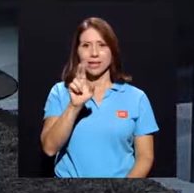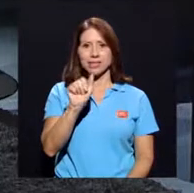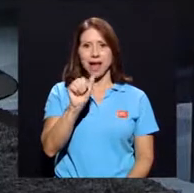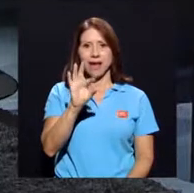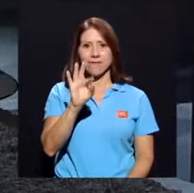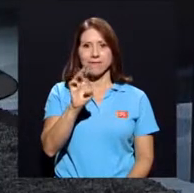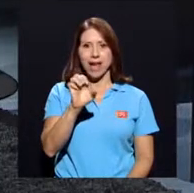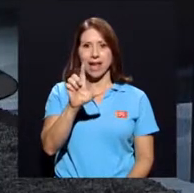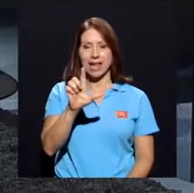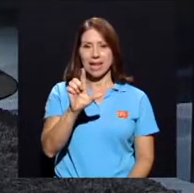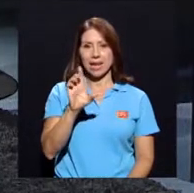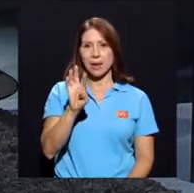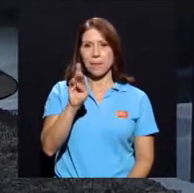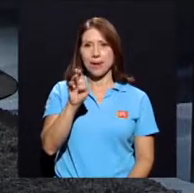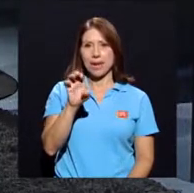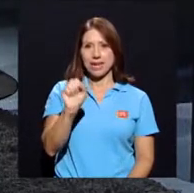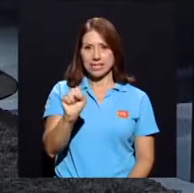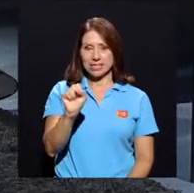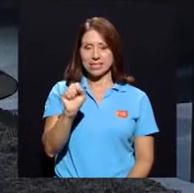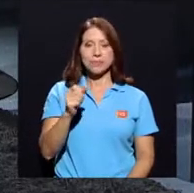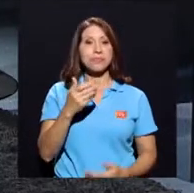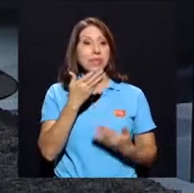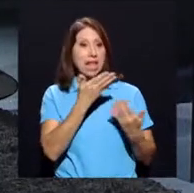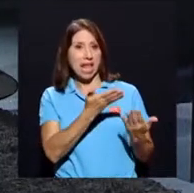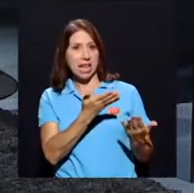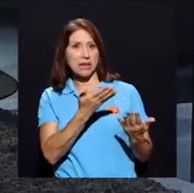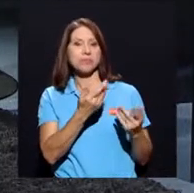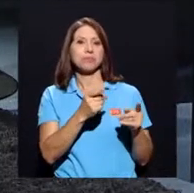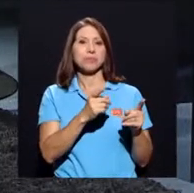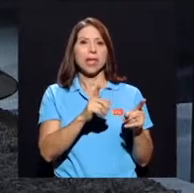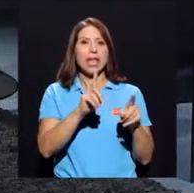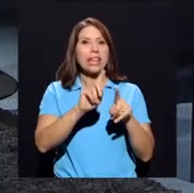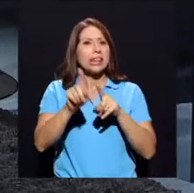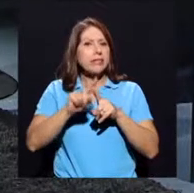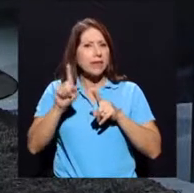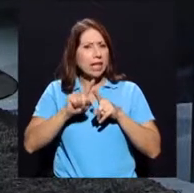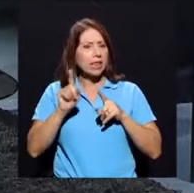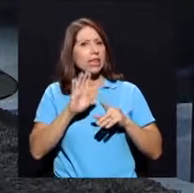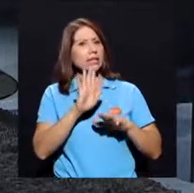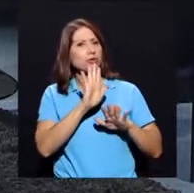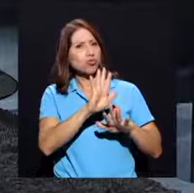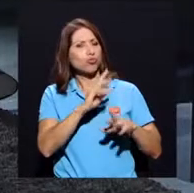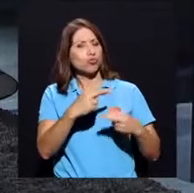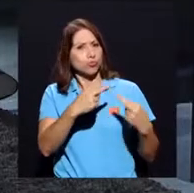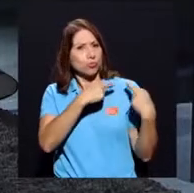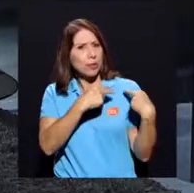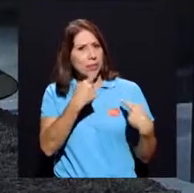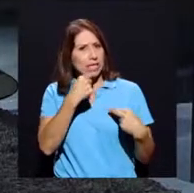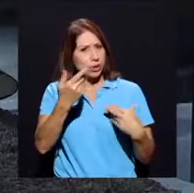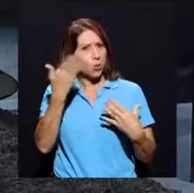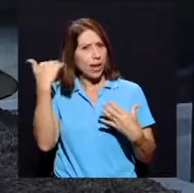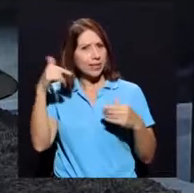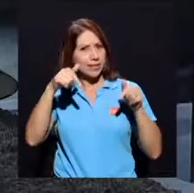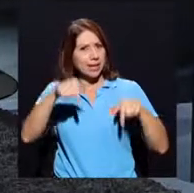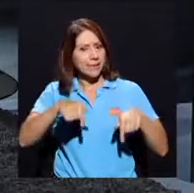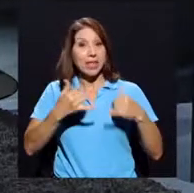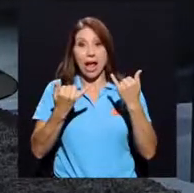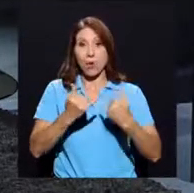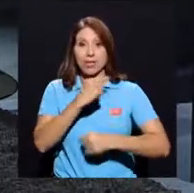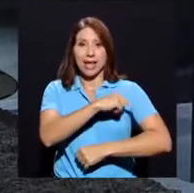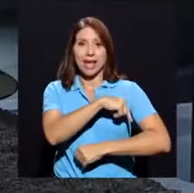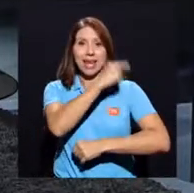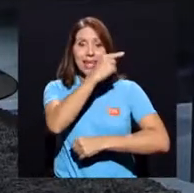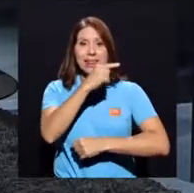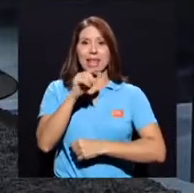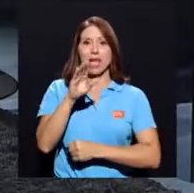además de muchas otras cosas algunos de los cuales hemos dicho aquí él es ahora el gerente de la bolsa